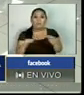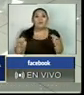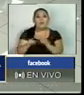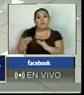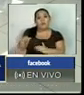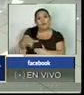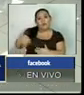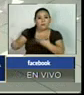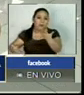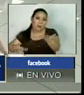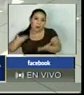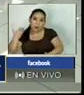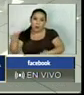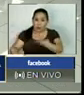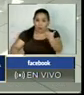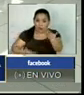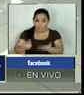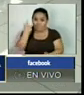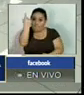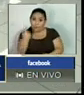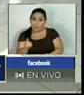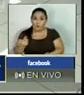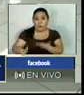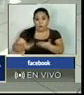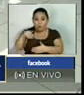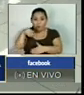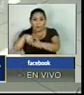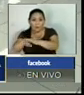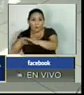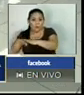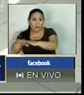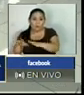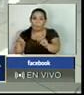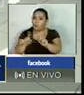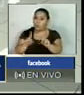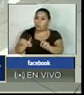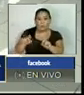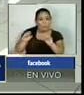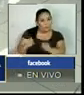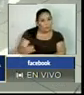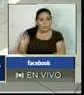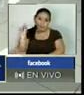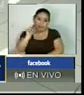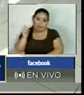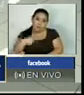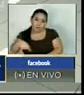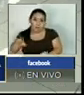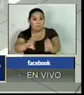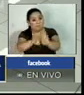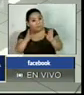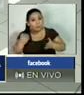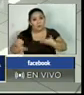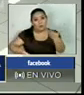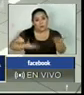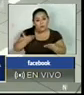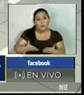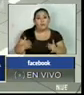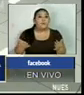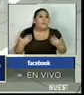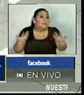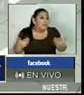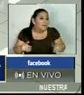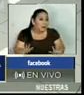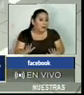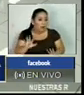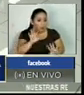centros comerciales, los vendedores de los locales dentro de esos lugares no tienen permitido aperturar. Sin embargo, mantendrán ya